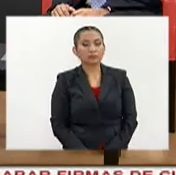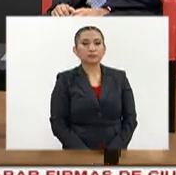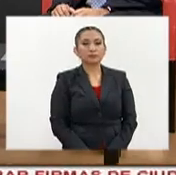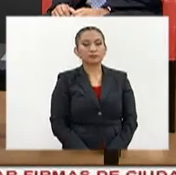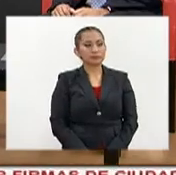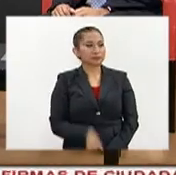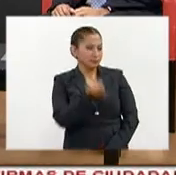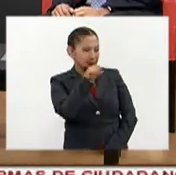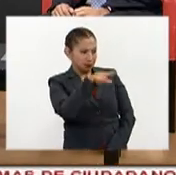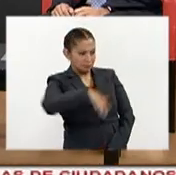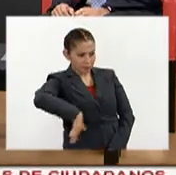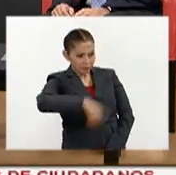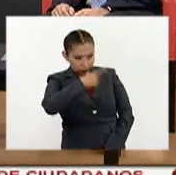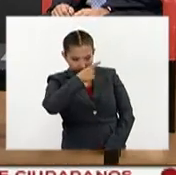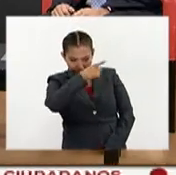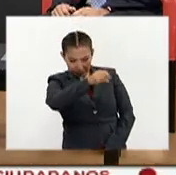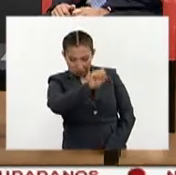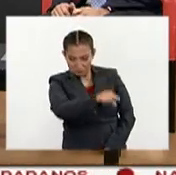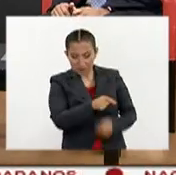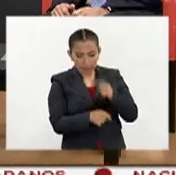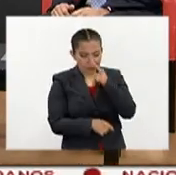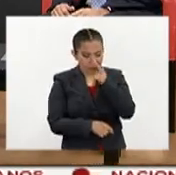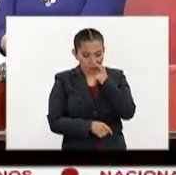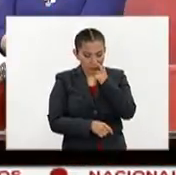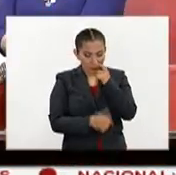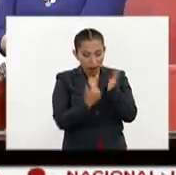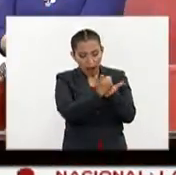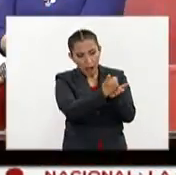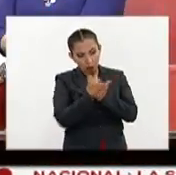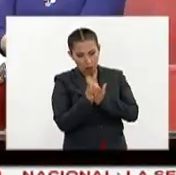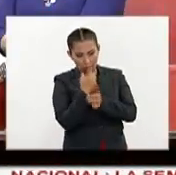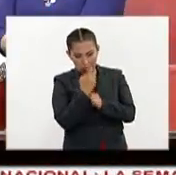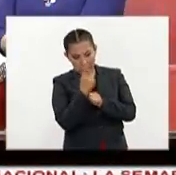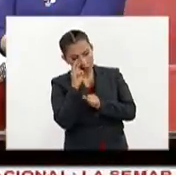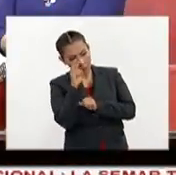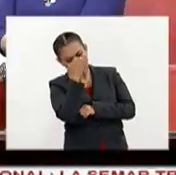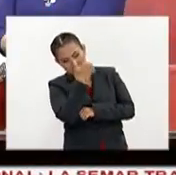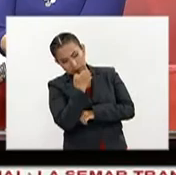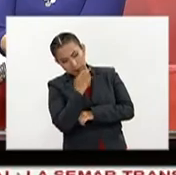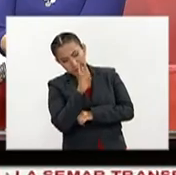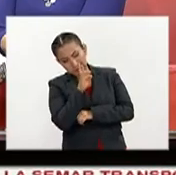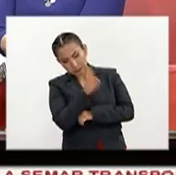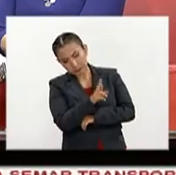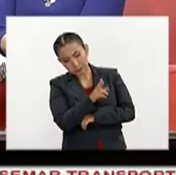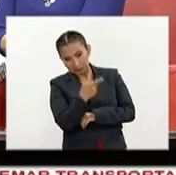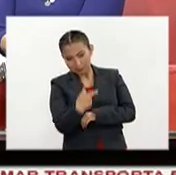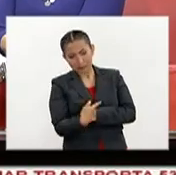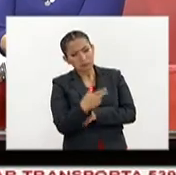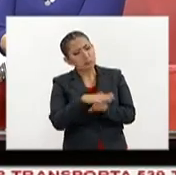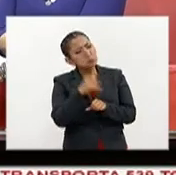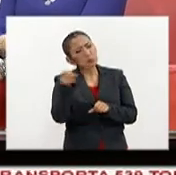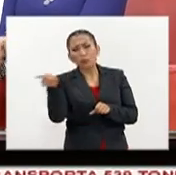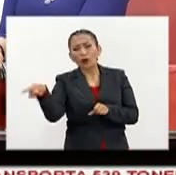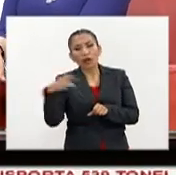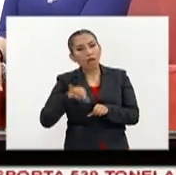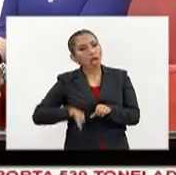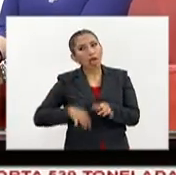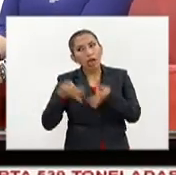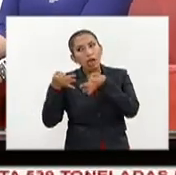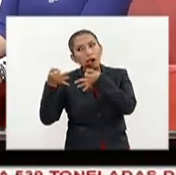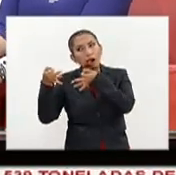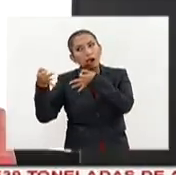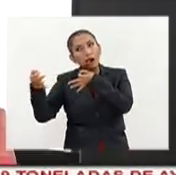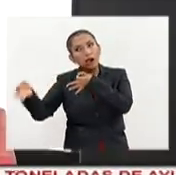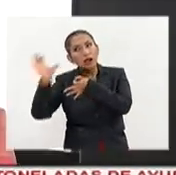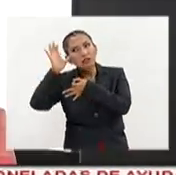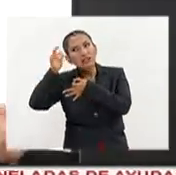Esto que tú comentas efectivamente nos ayudaría en un primer momento a responder la pregunta de ¿y por qué nos interesa